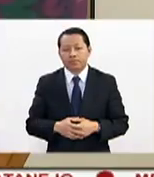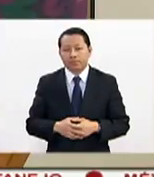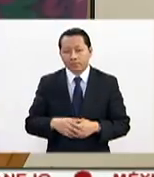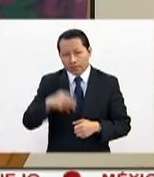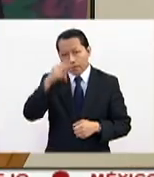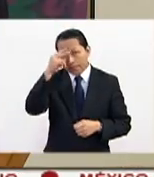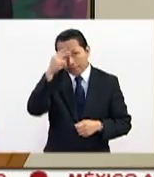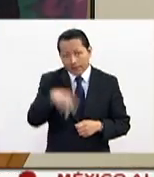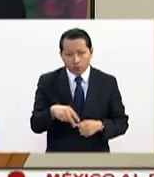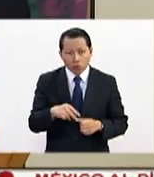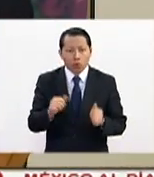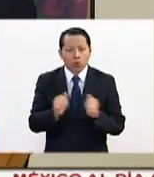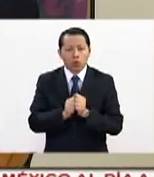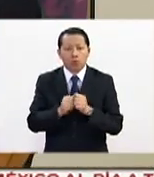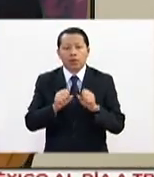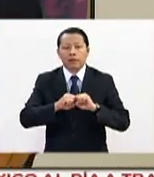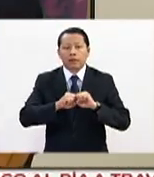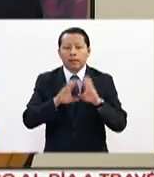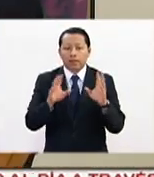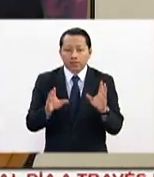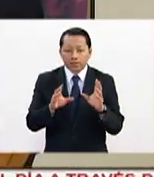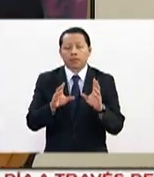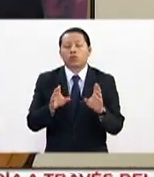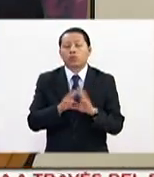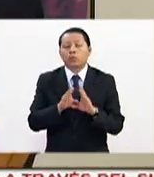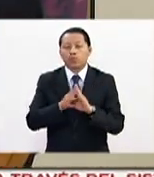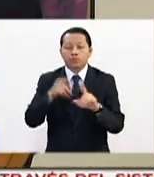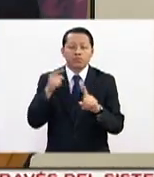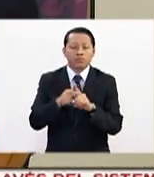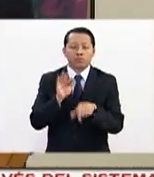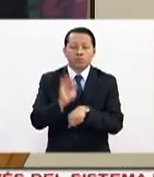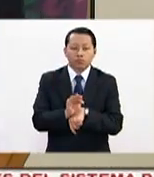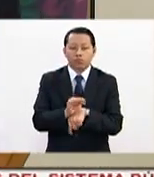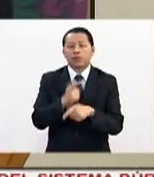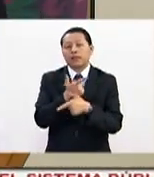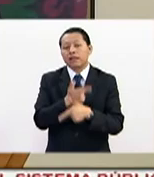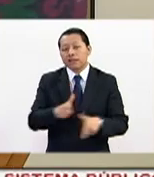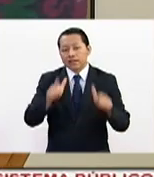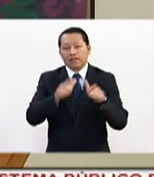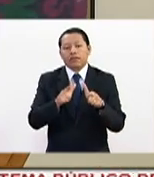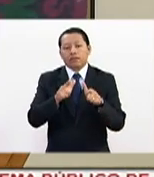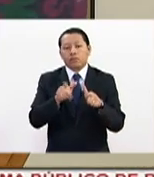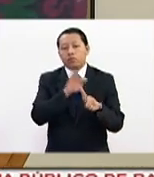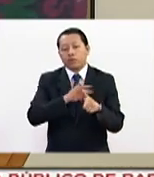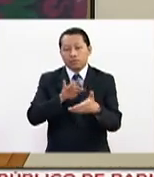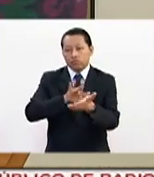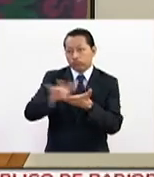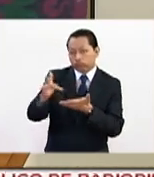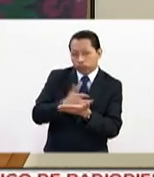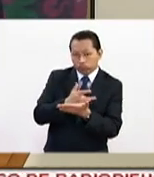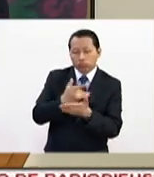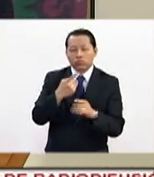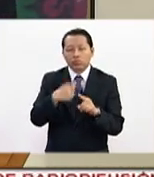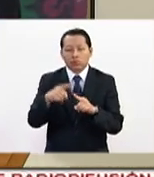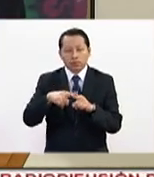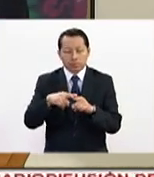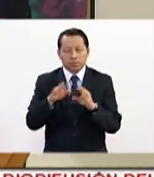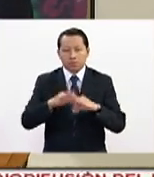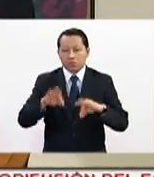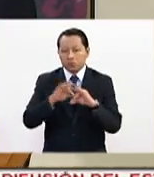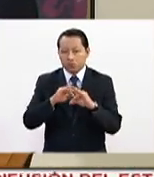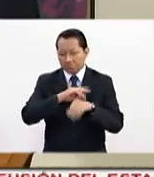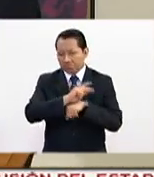México viene con una gran claridad a fijar su posición a favor de la libertad, a favor de la cooperación